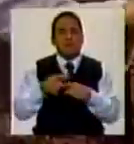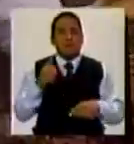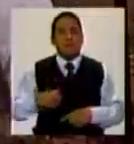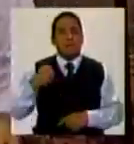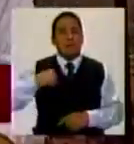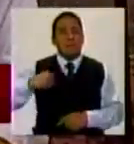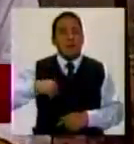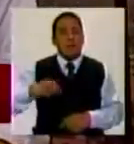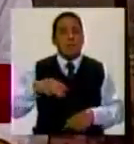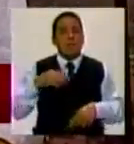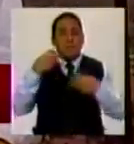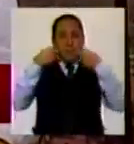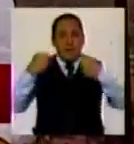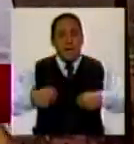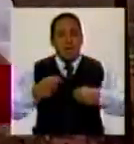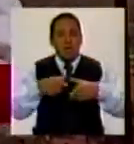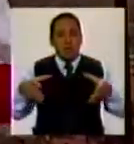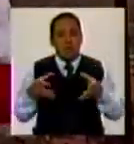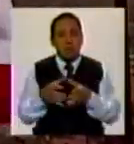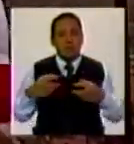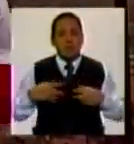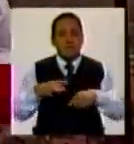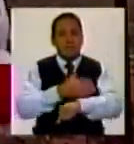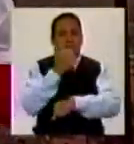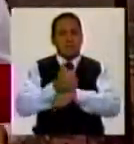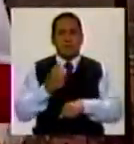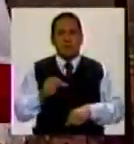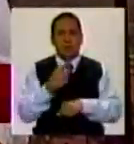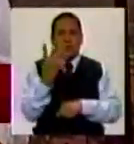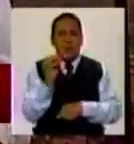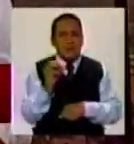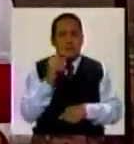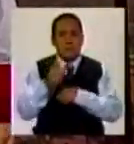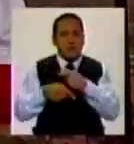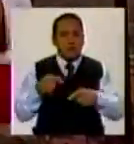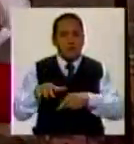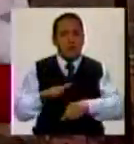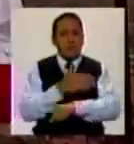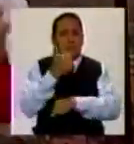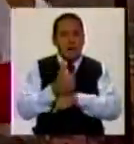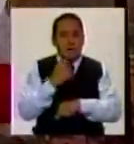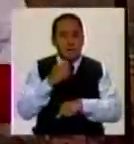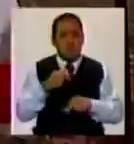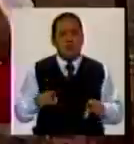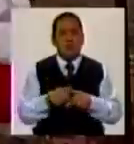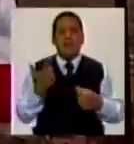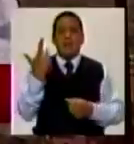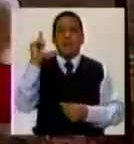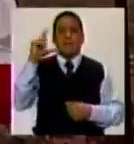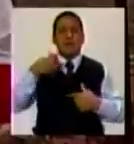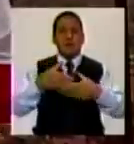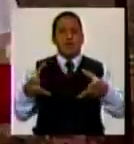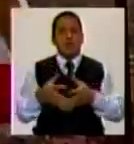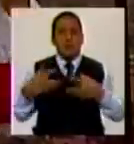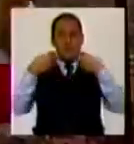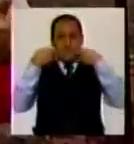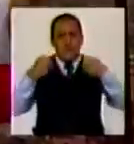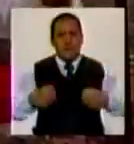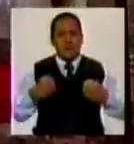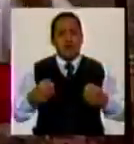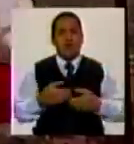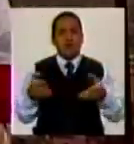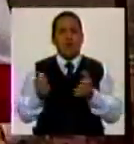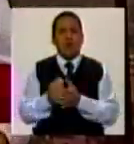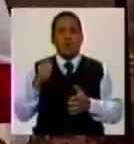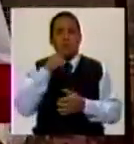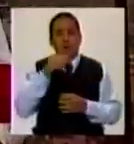hace poco salieron en una microonda, no 40 cualquiera personas del mercado mayorista, sino 40 de los líderes del mercado mayorista, con la regidora